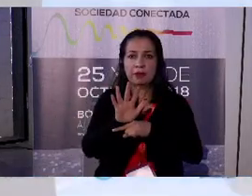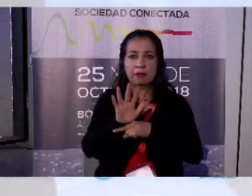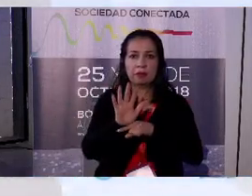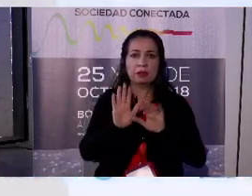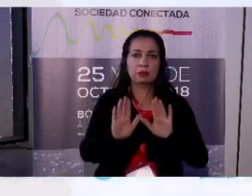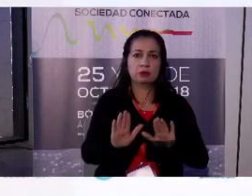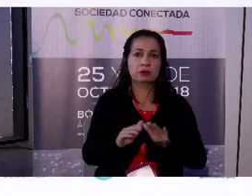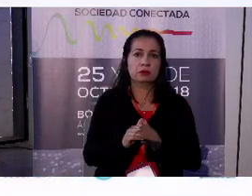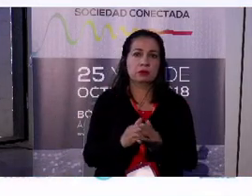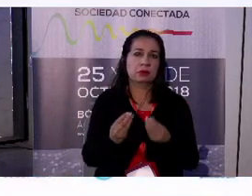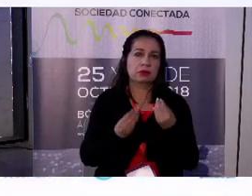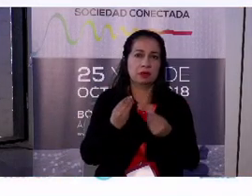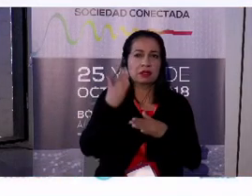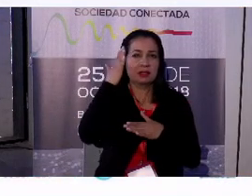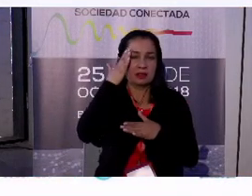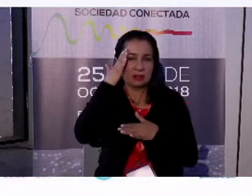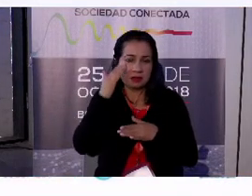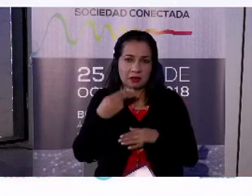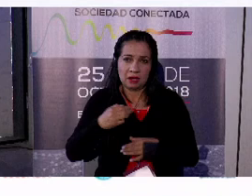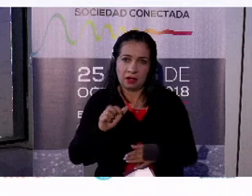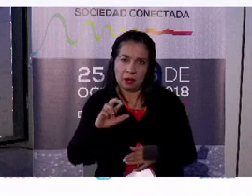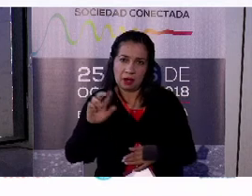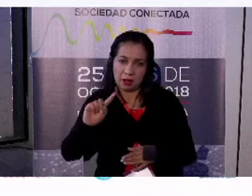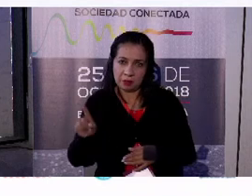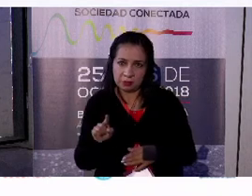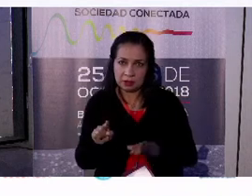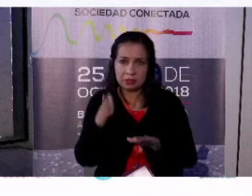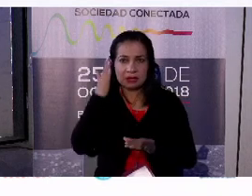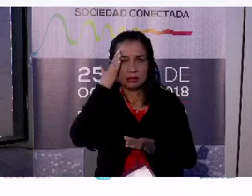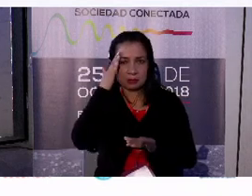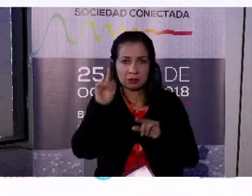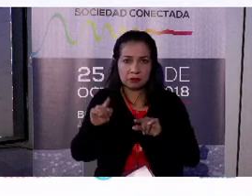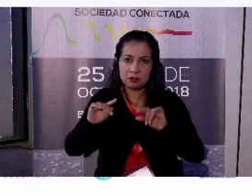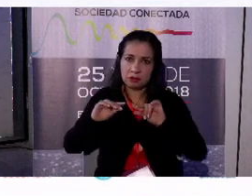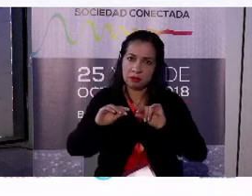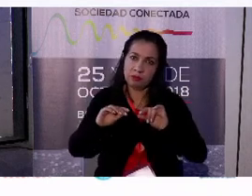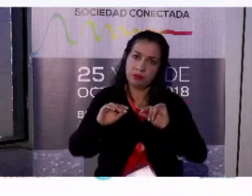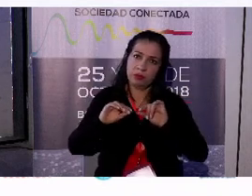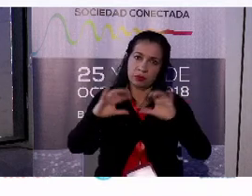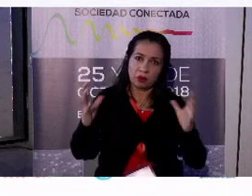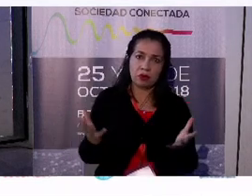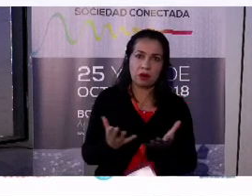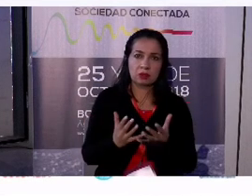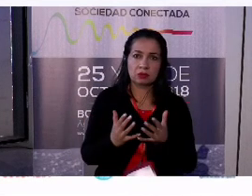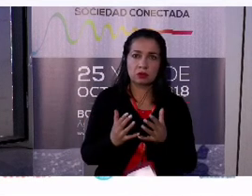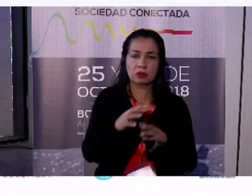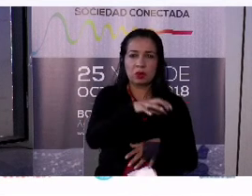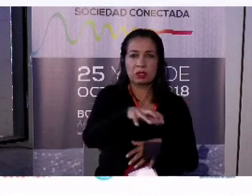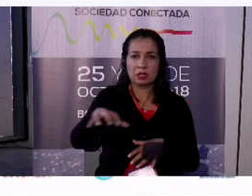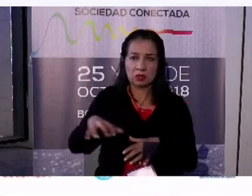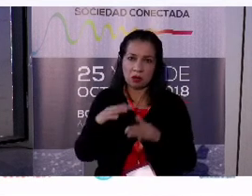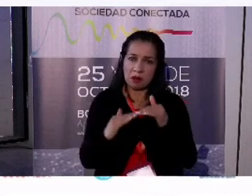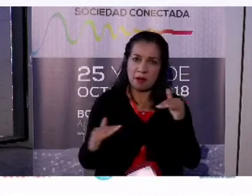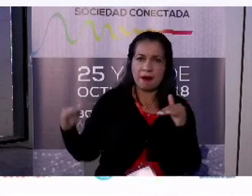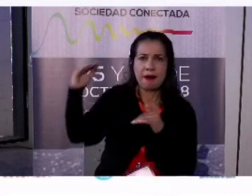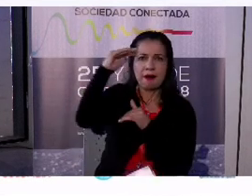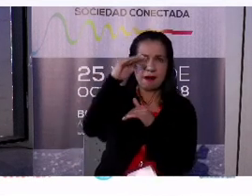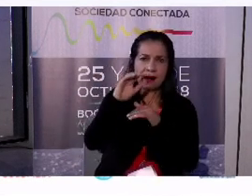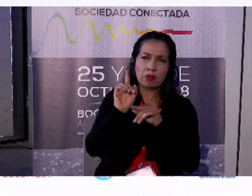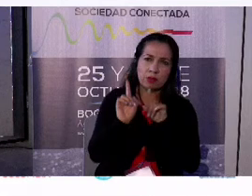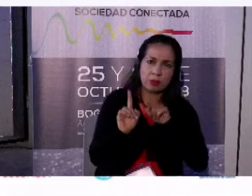plataforma ya sabemos que el globo estación a muy alta altura que proporciona o que